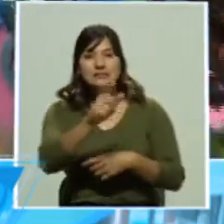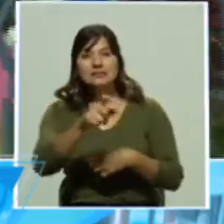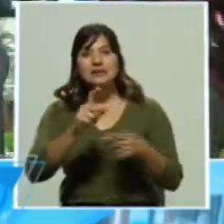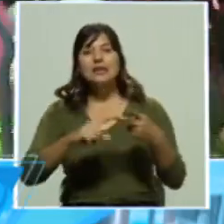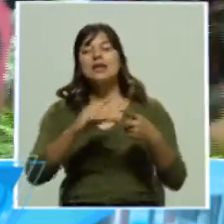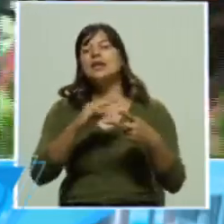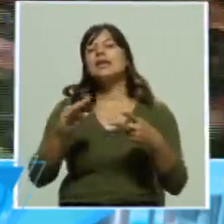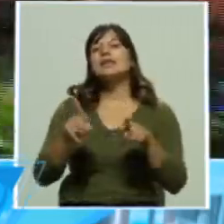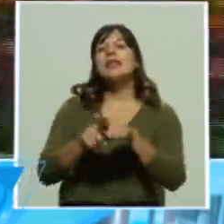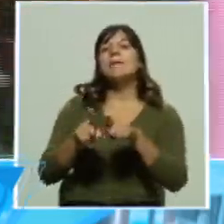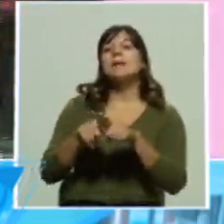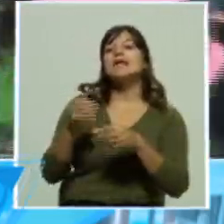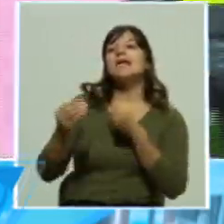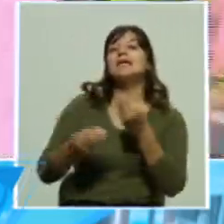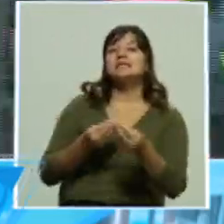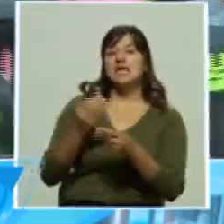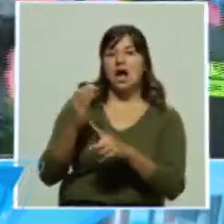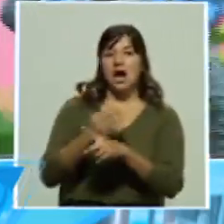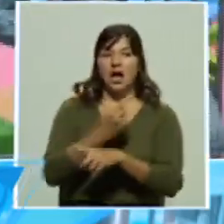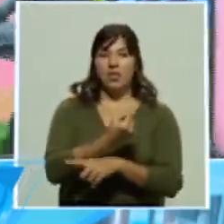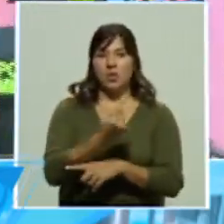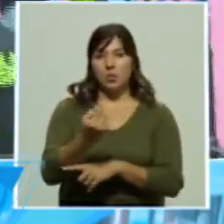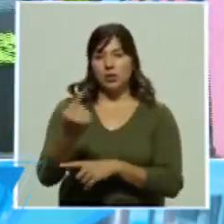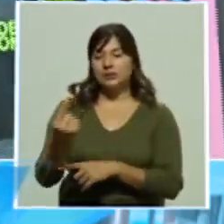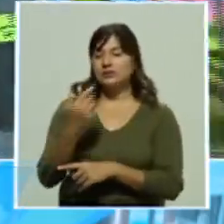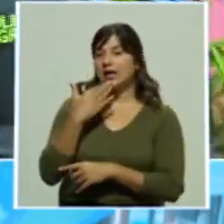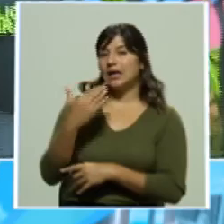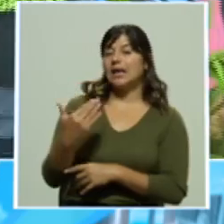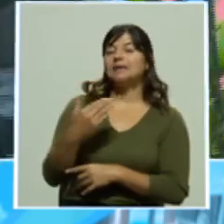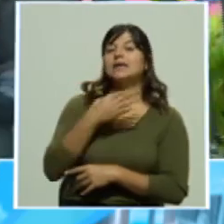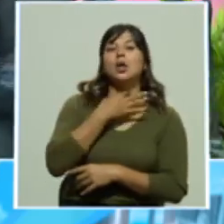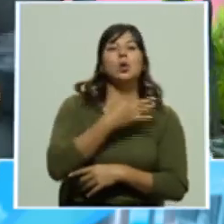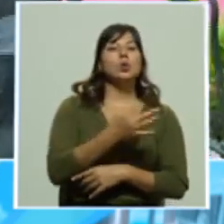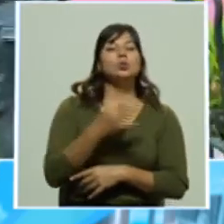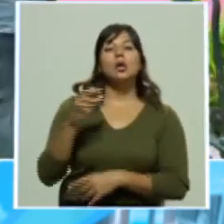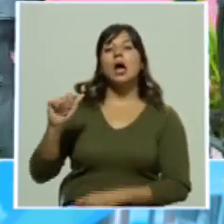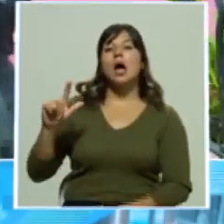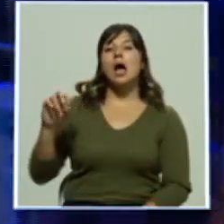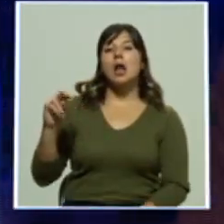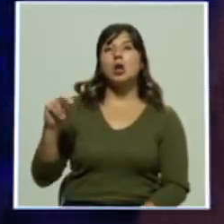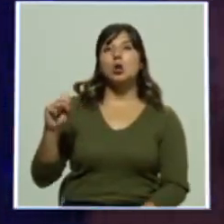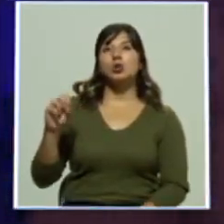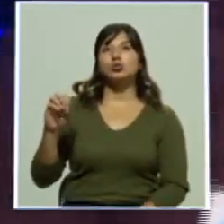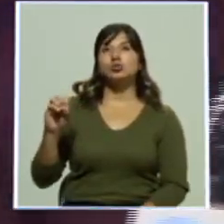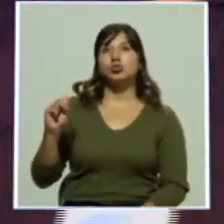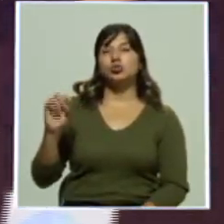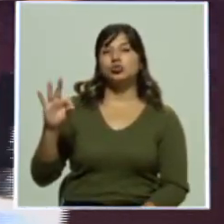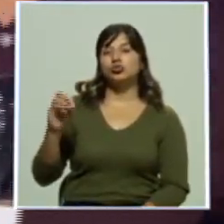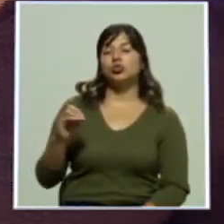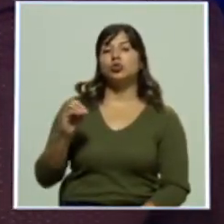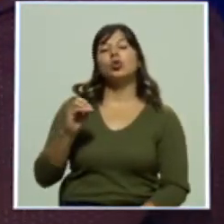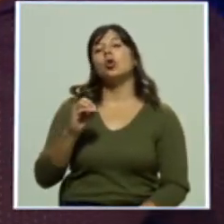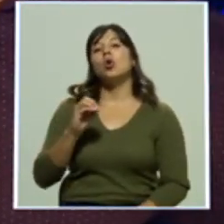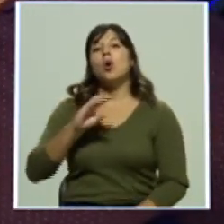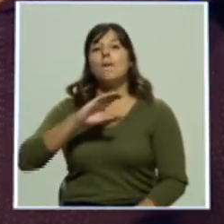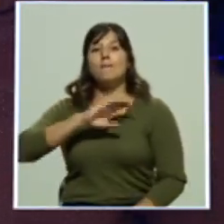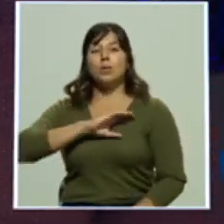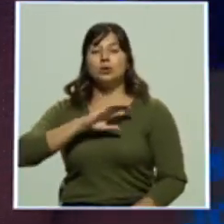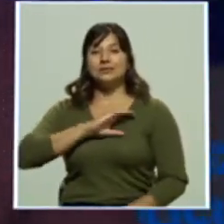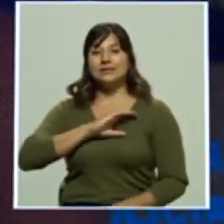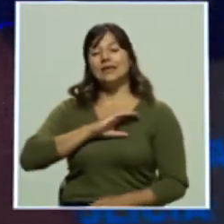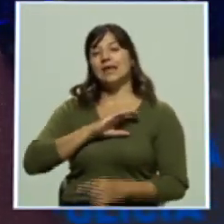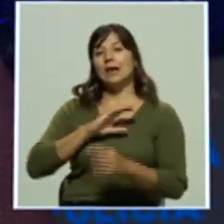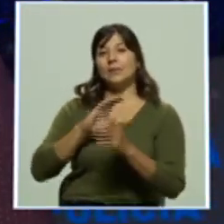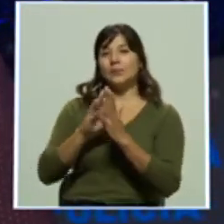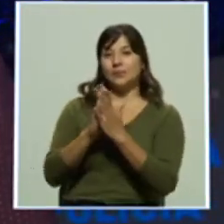se desarrolló en cada una de ellas. Gracias, Alonso. Con mucho gusto. Alonso Soto, el subdirector de la Policía Profesional de Migración, que nos daba esta explicación de la